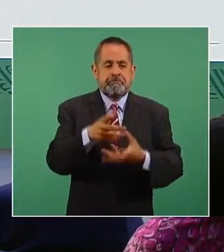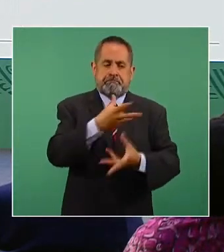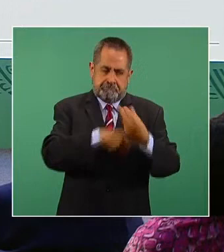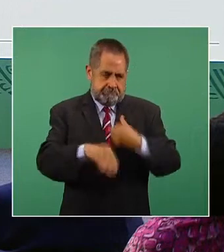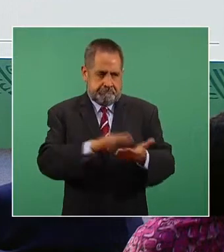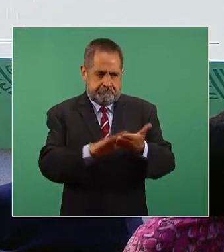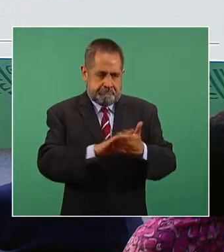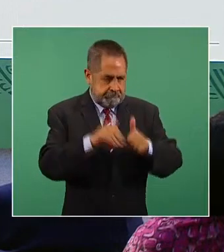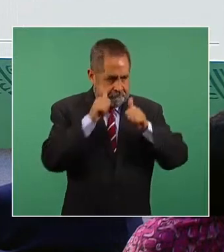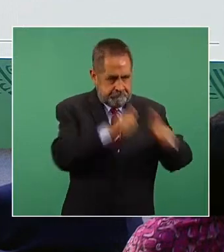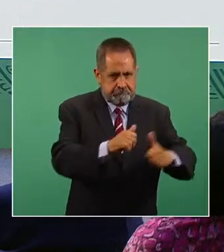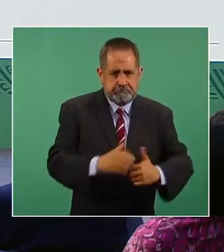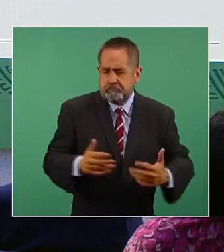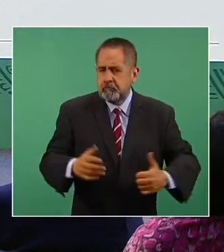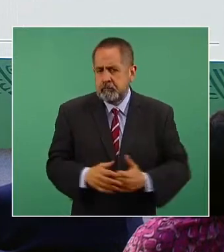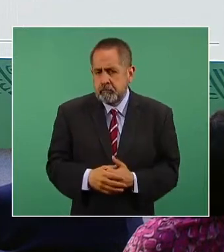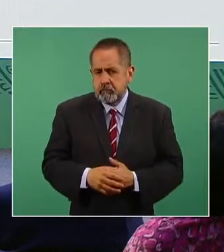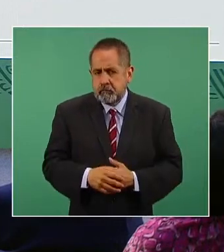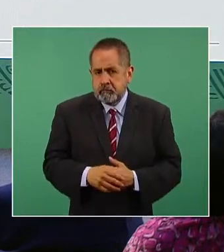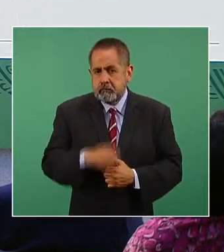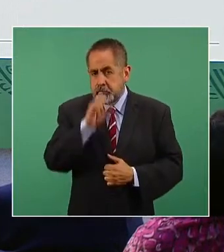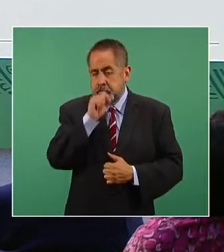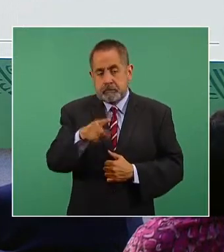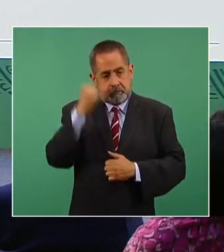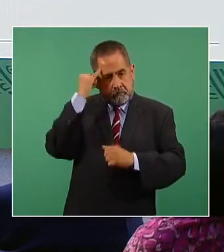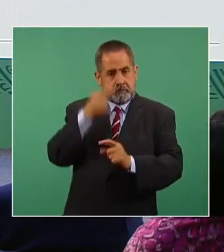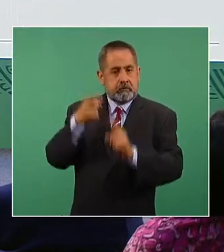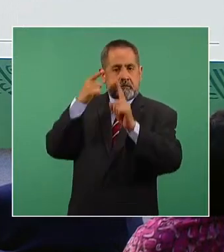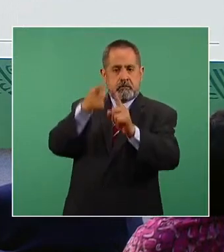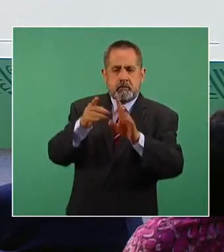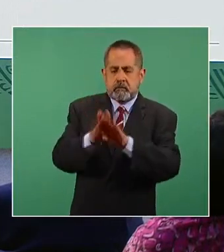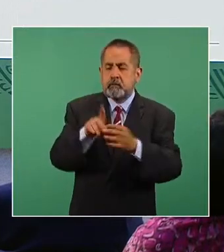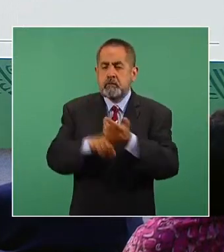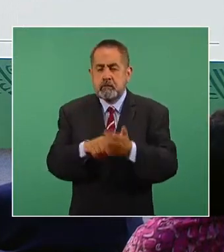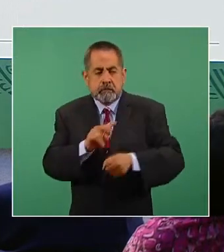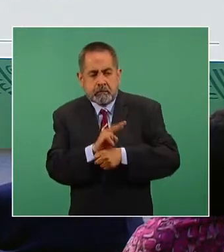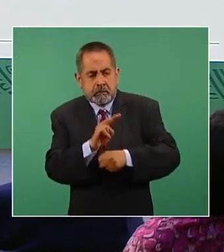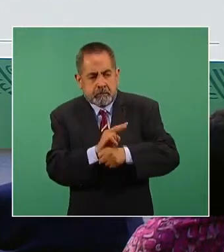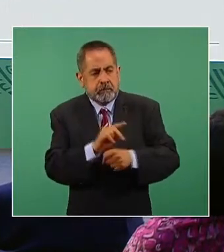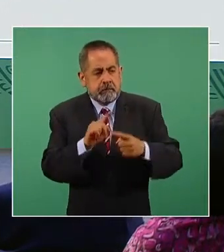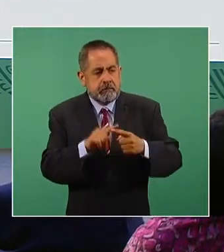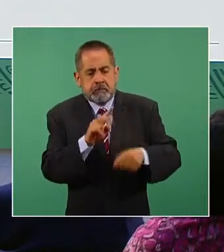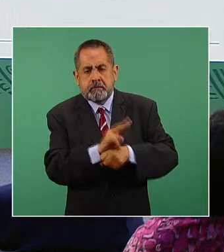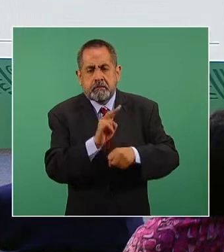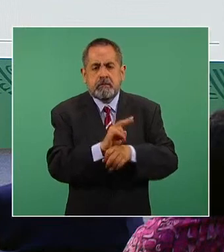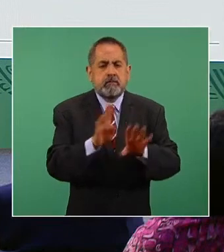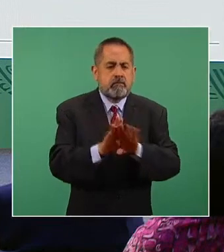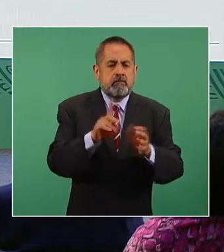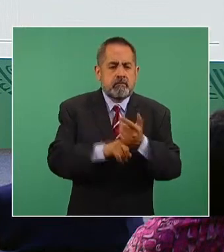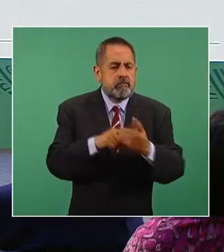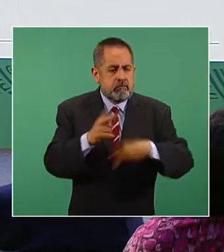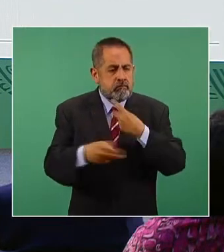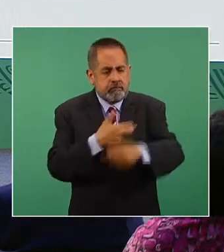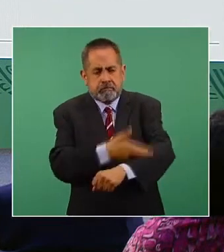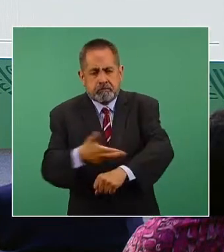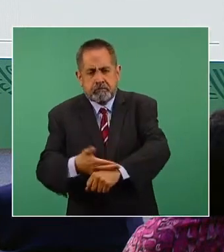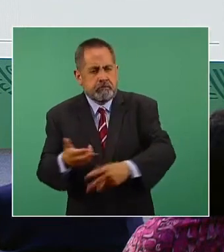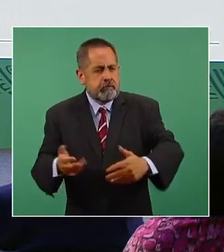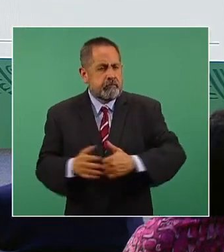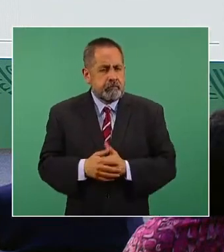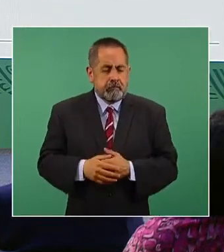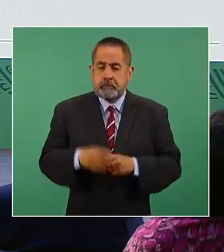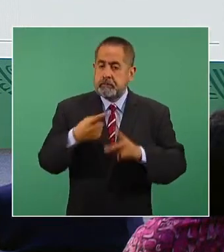finalmente también planteamos como objetivo monitorear que se realicen este tipo de acciones. Entonces, a partir